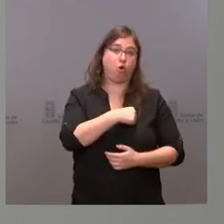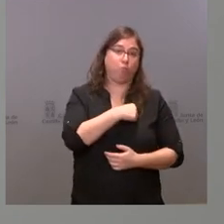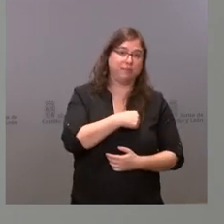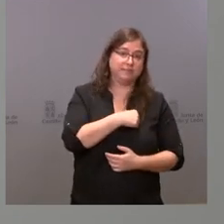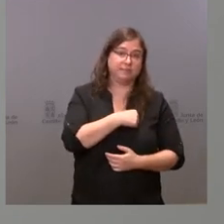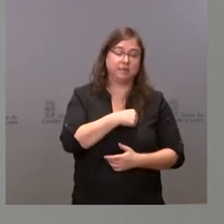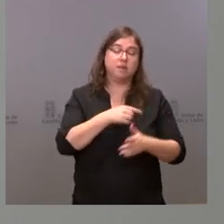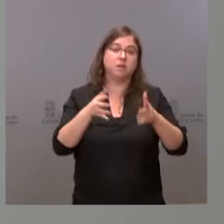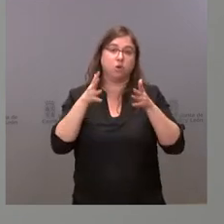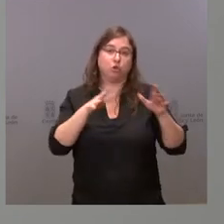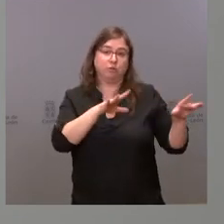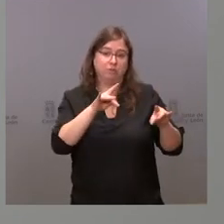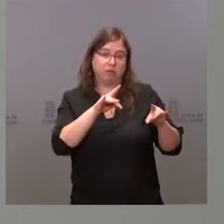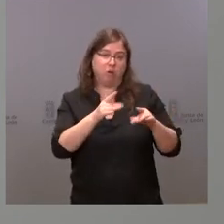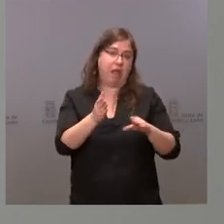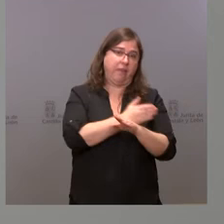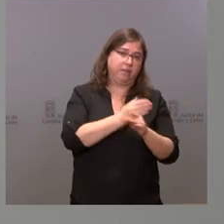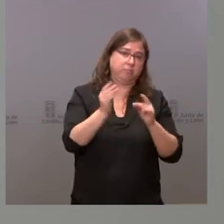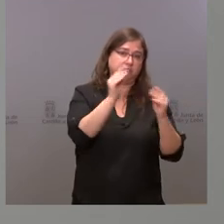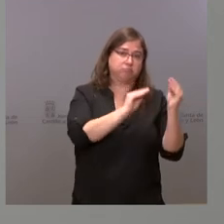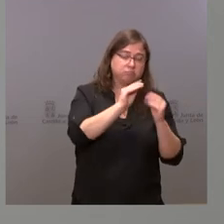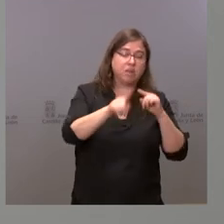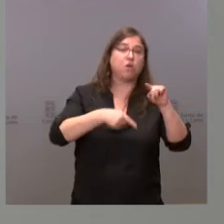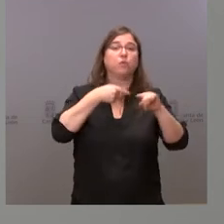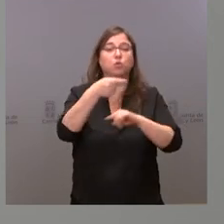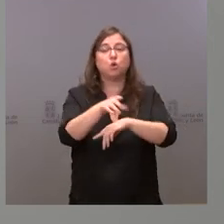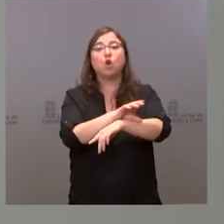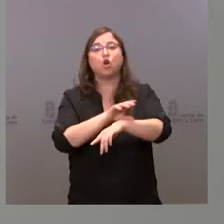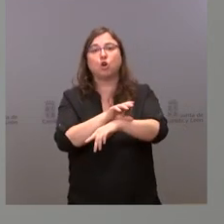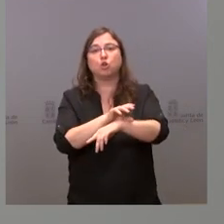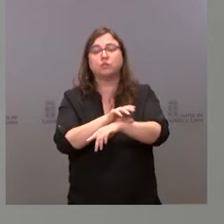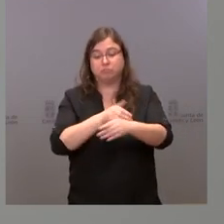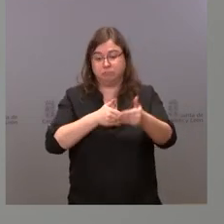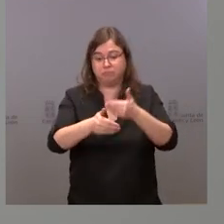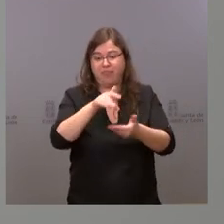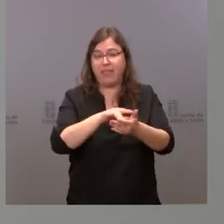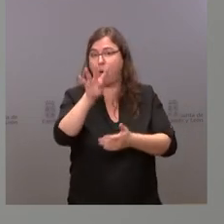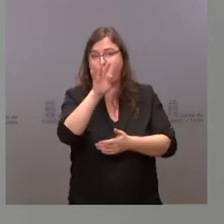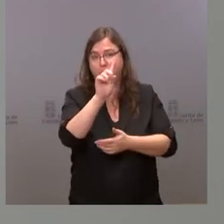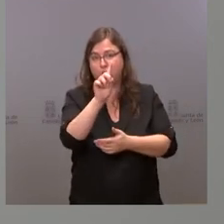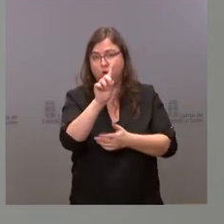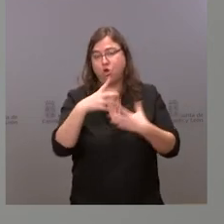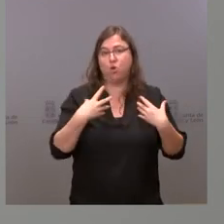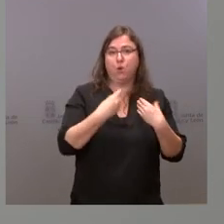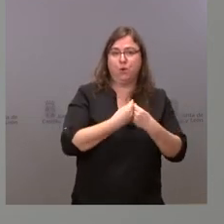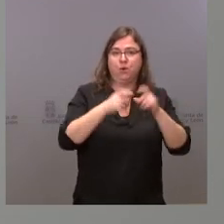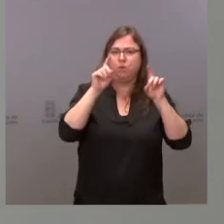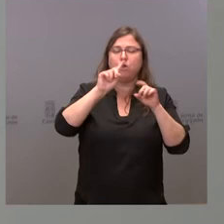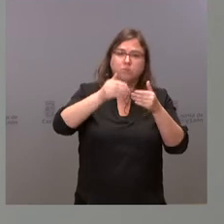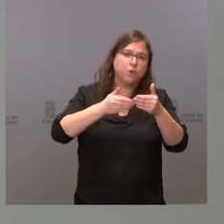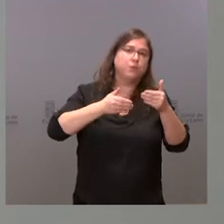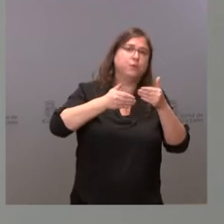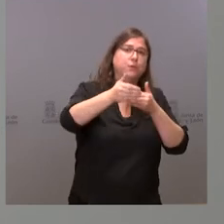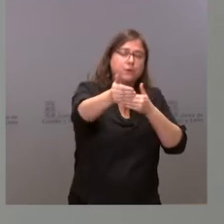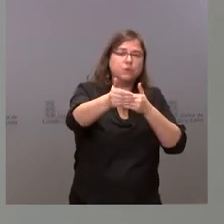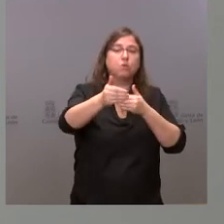consejo interterritorial y no imagino que en el próximo consejo interterritorial no el del día 4 que es conjunto con educación sino en